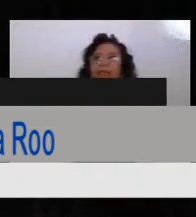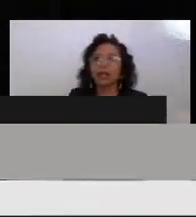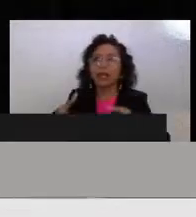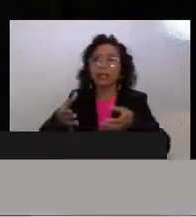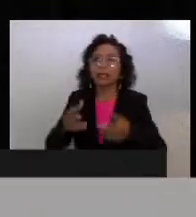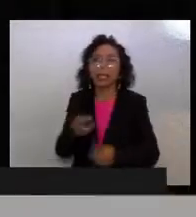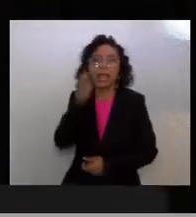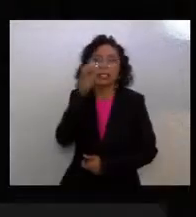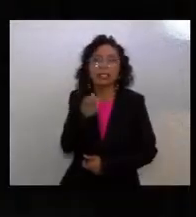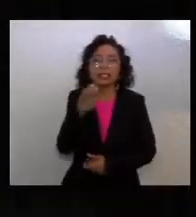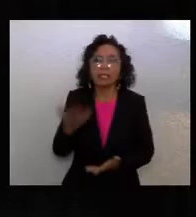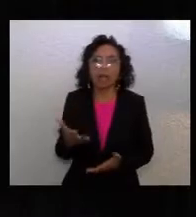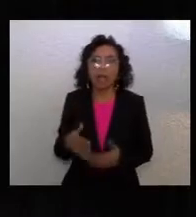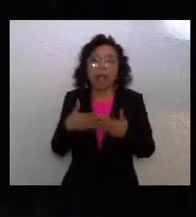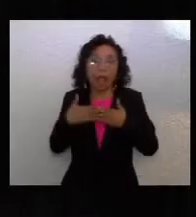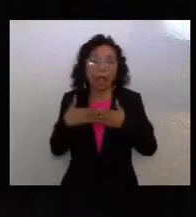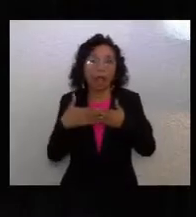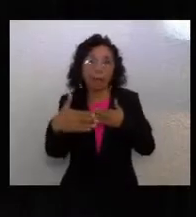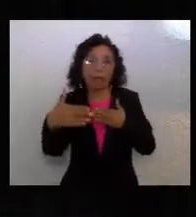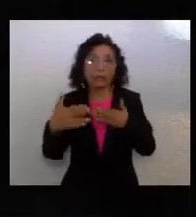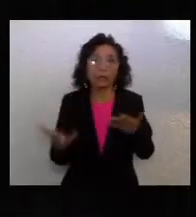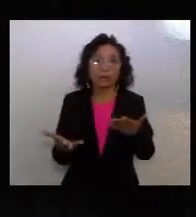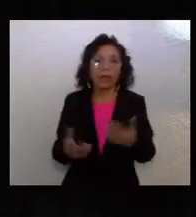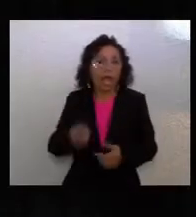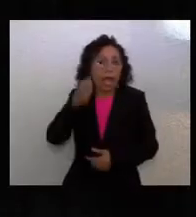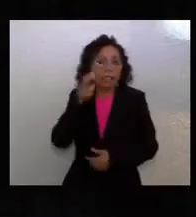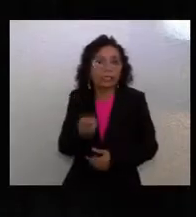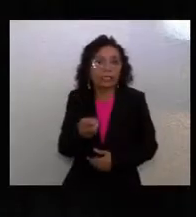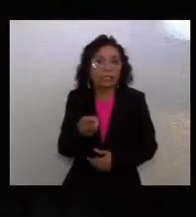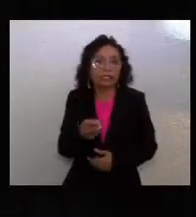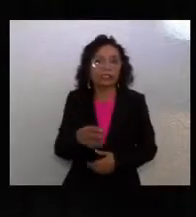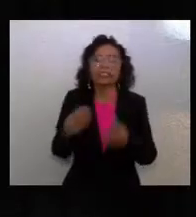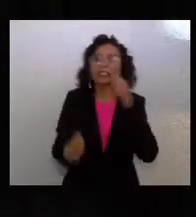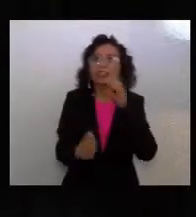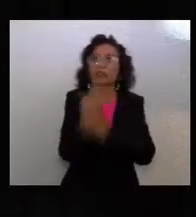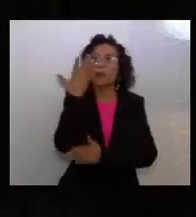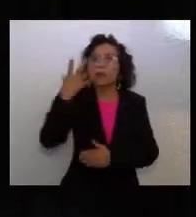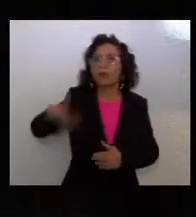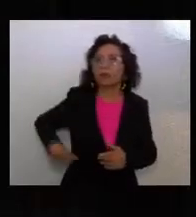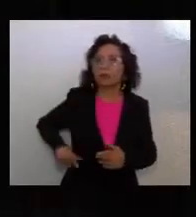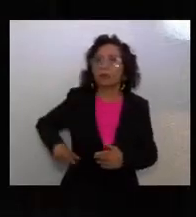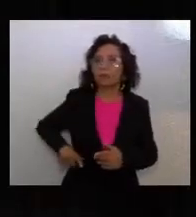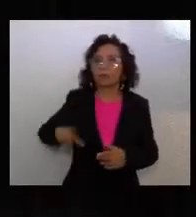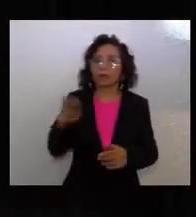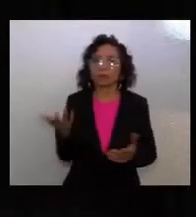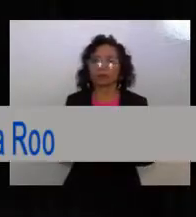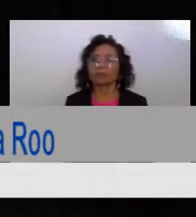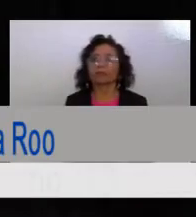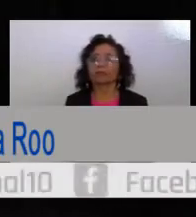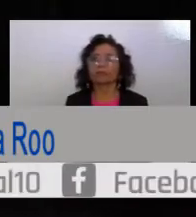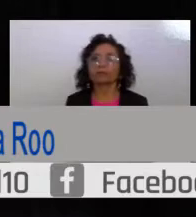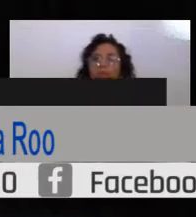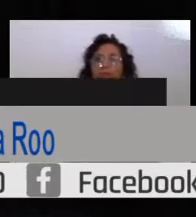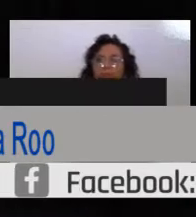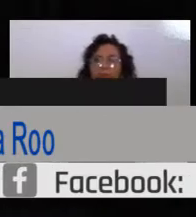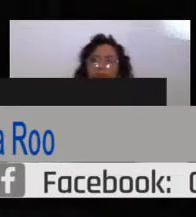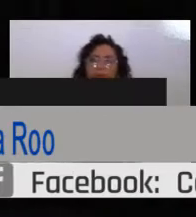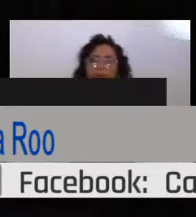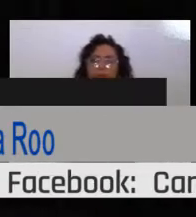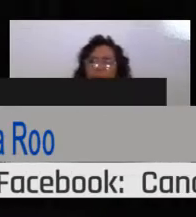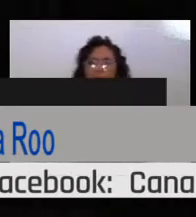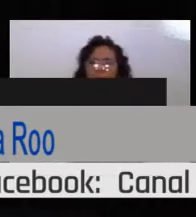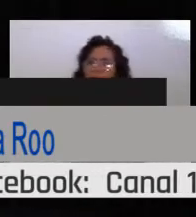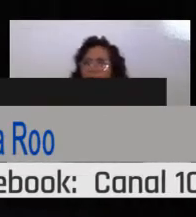pueblo. Así será a partir de ahora, así es en esta nueva forma de gobernar. ¿O no tiene nada que